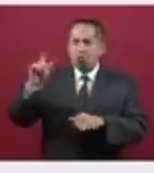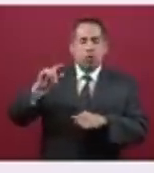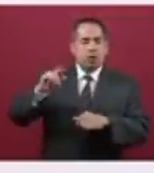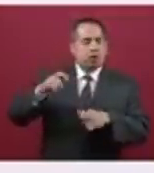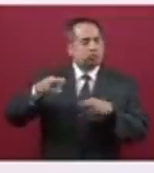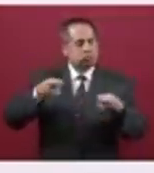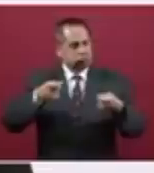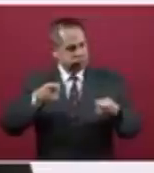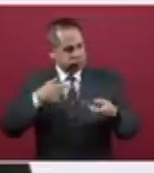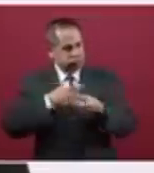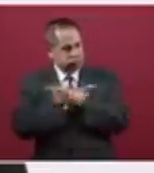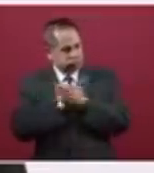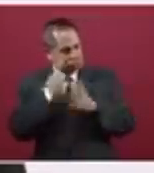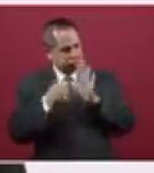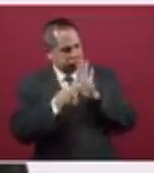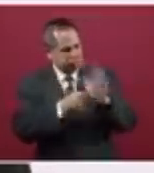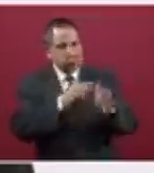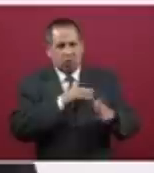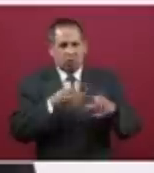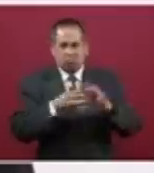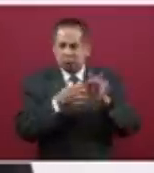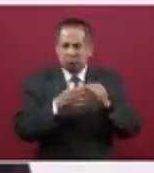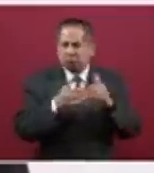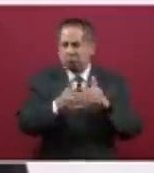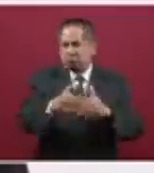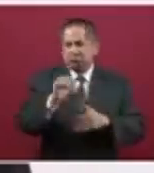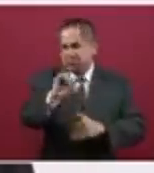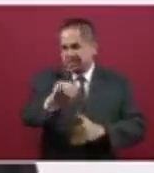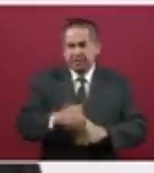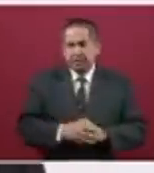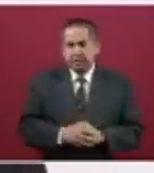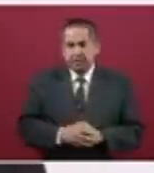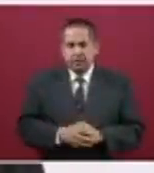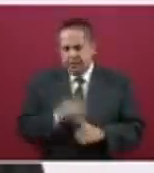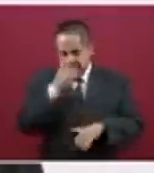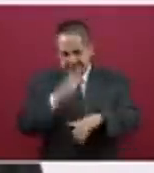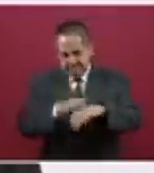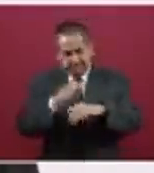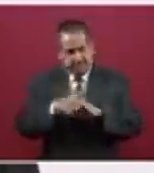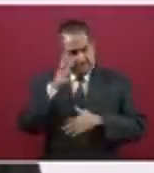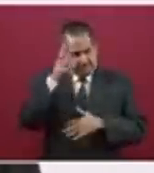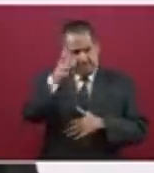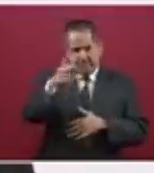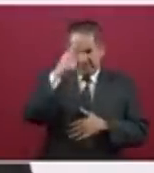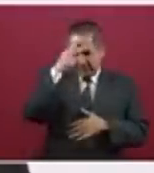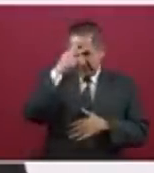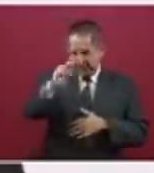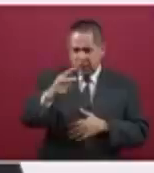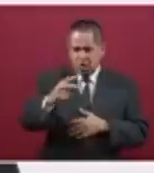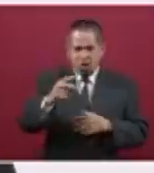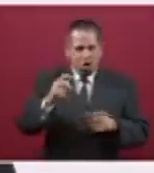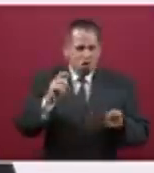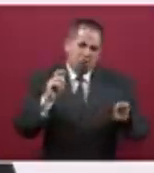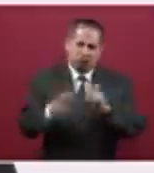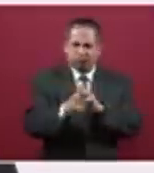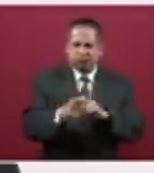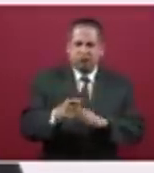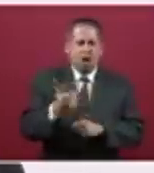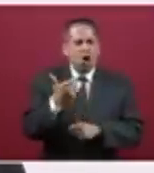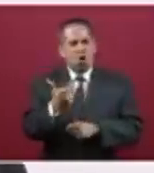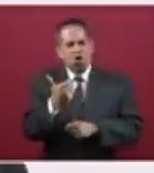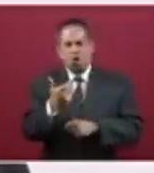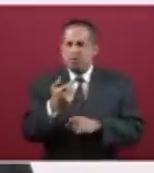moral. Estamos en lo dicho, vamos a convertir a México en una potencia económica